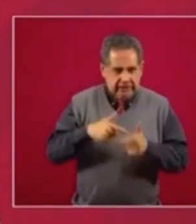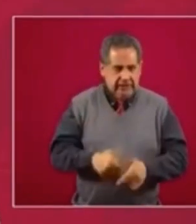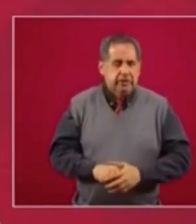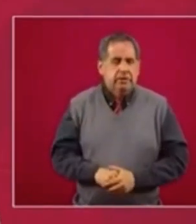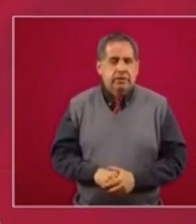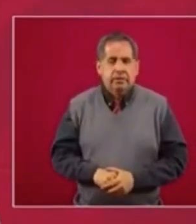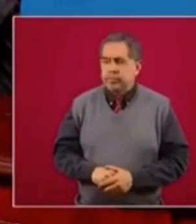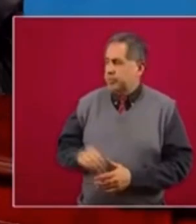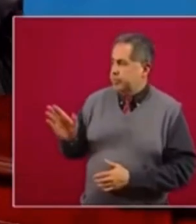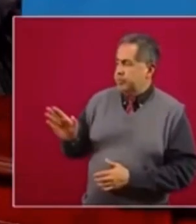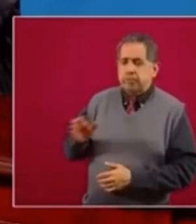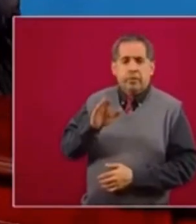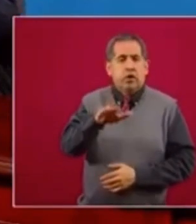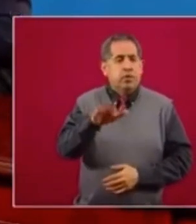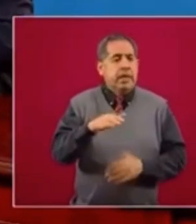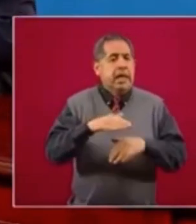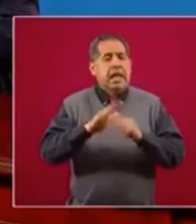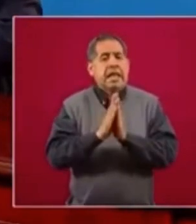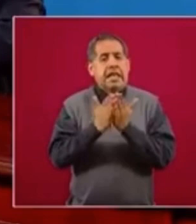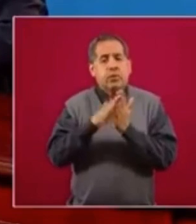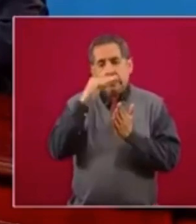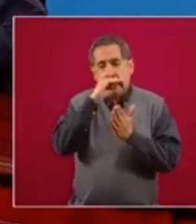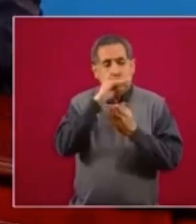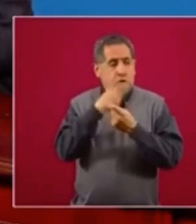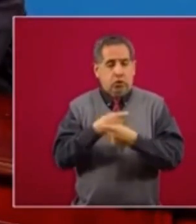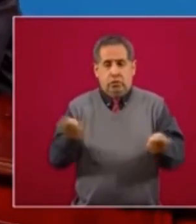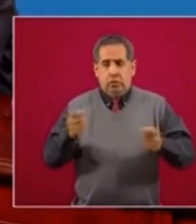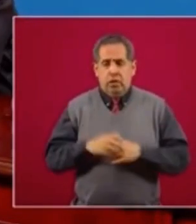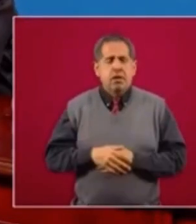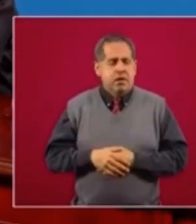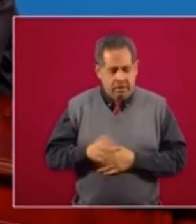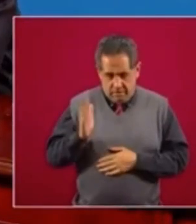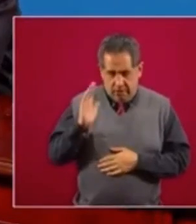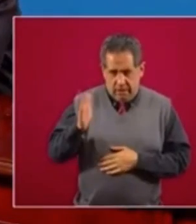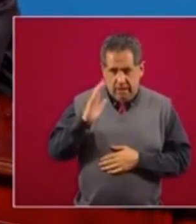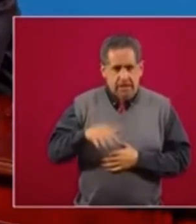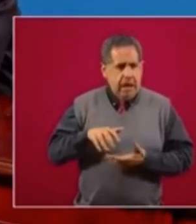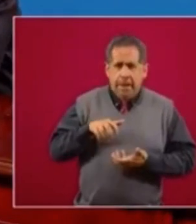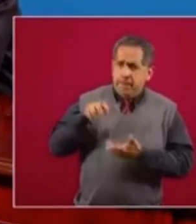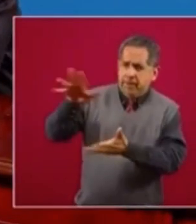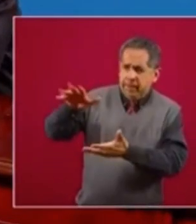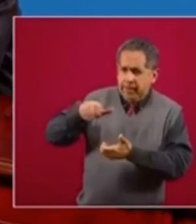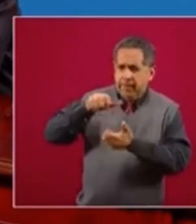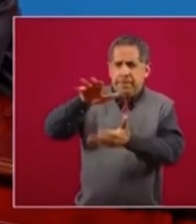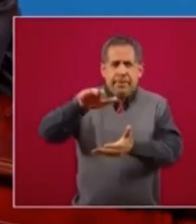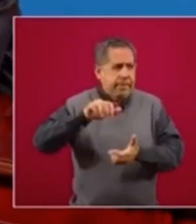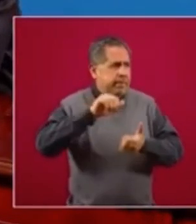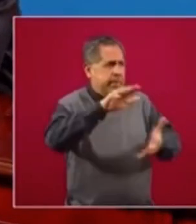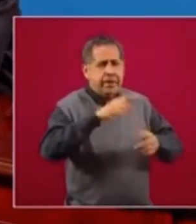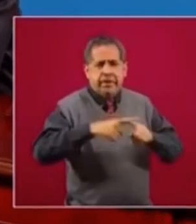En cuanto a los libros de texto gratuito, ya se empezaron a enviar los libros a los